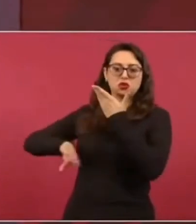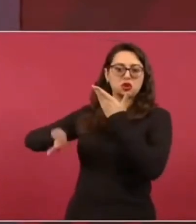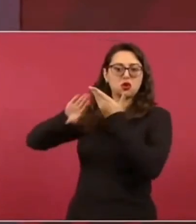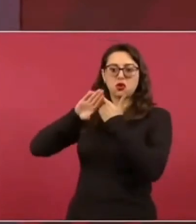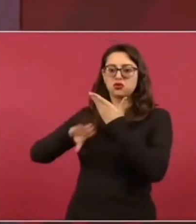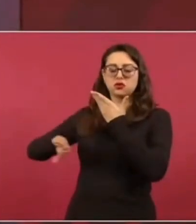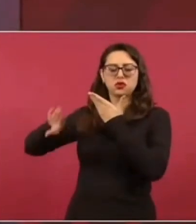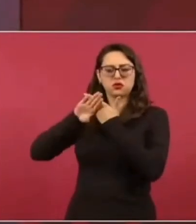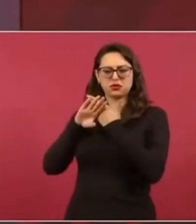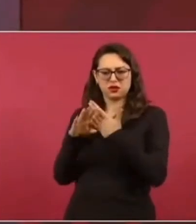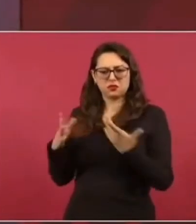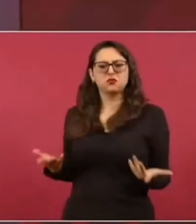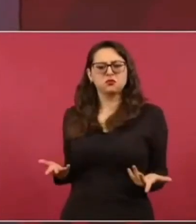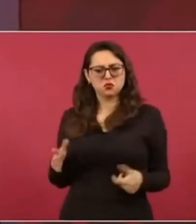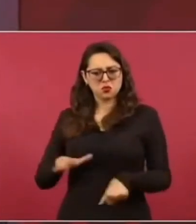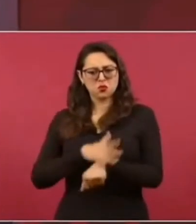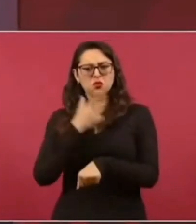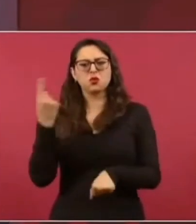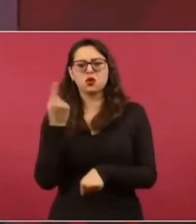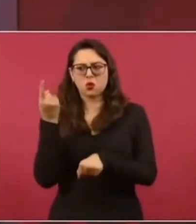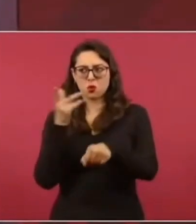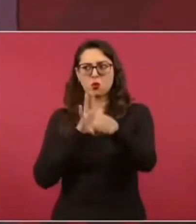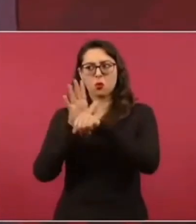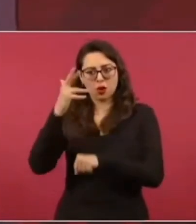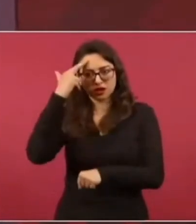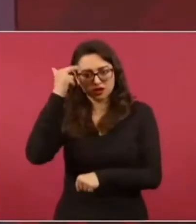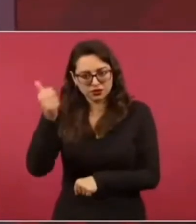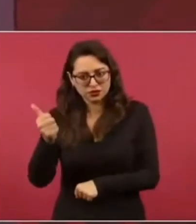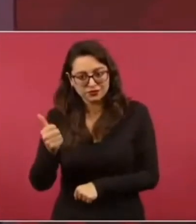qué cancelaron el llamado Plan B?